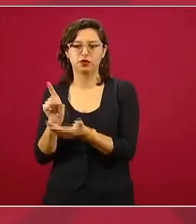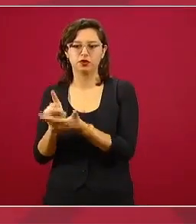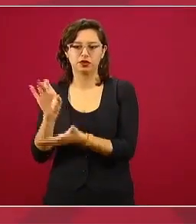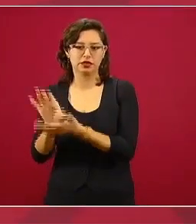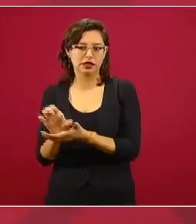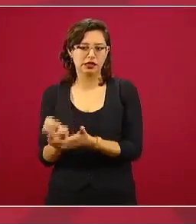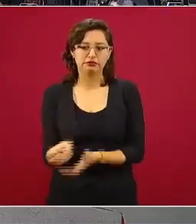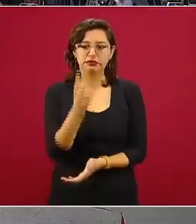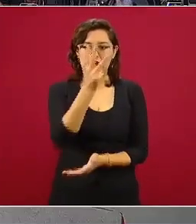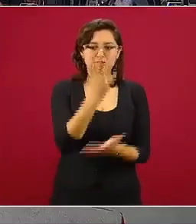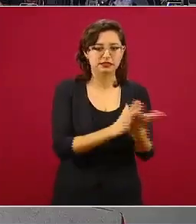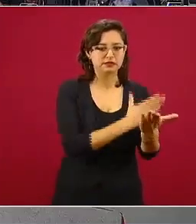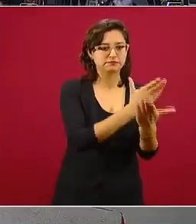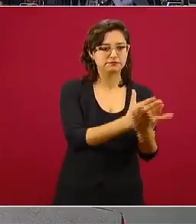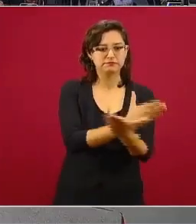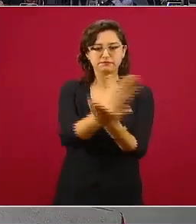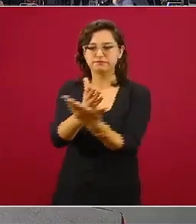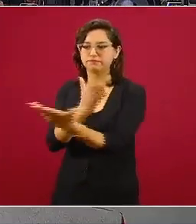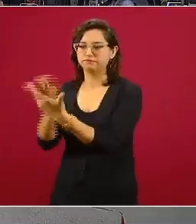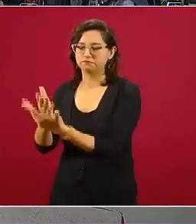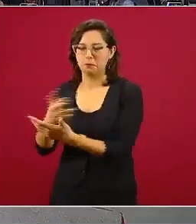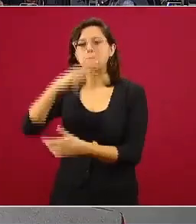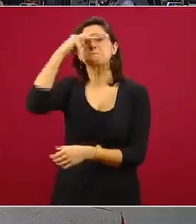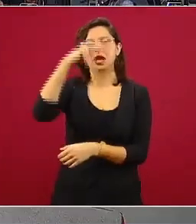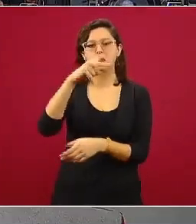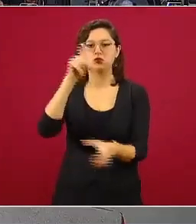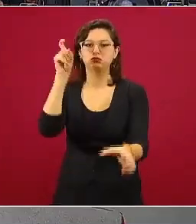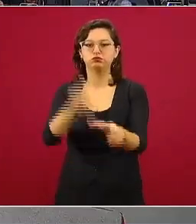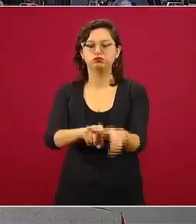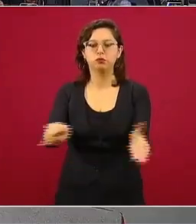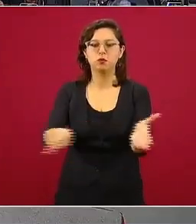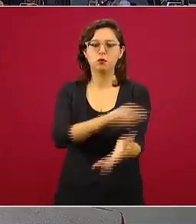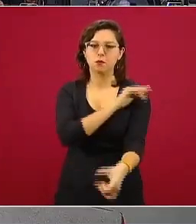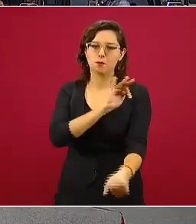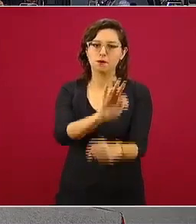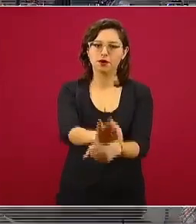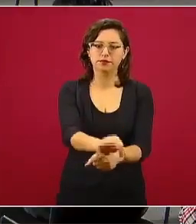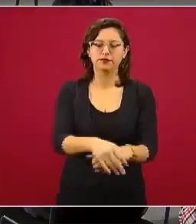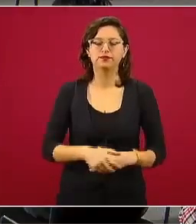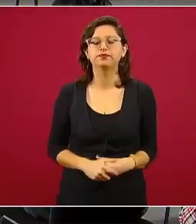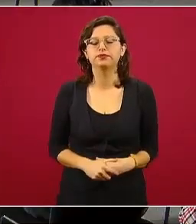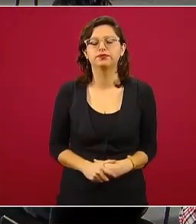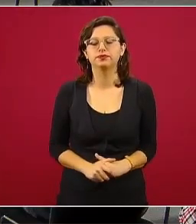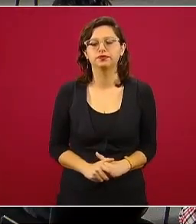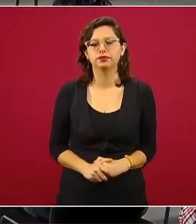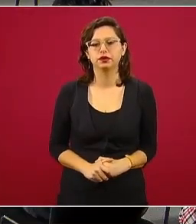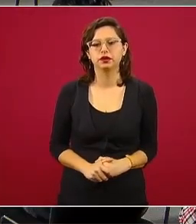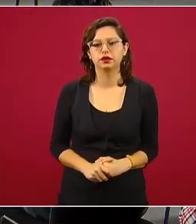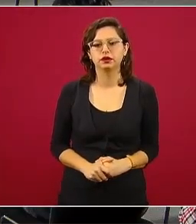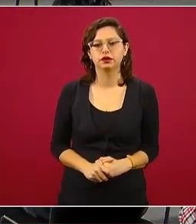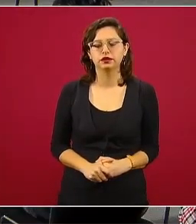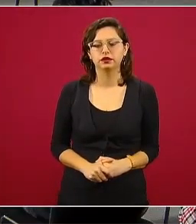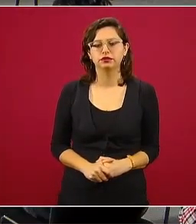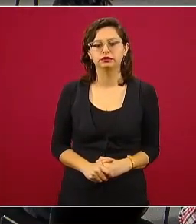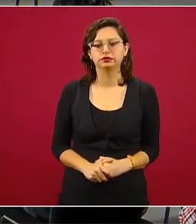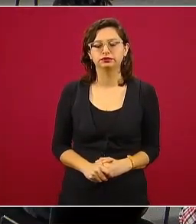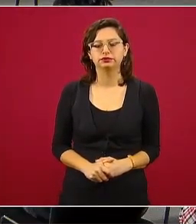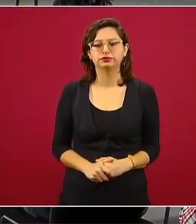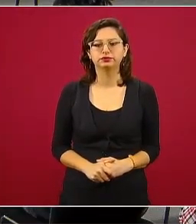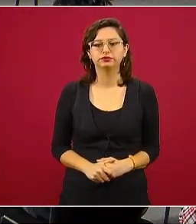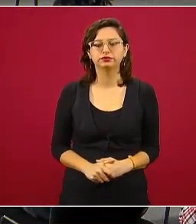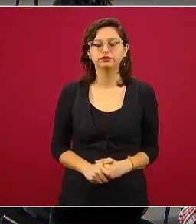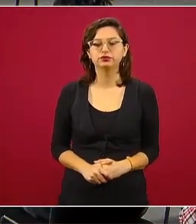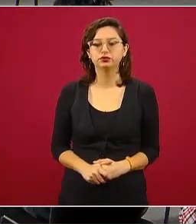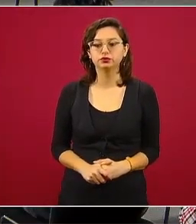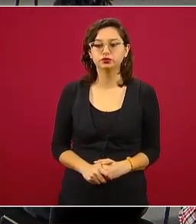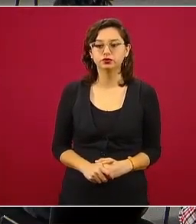respaldando esas iniciativas. En materia de selección productiva, canciller, ¿están considerando el análisis del crecimiento de la